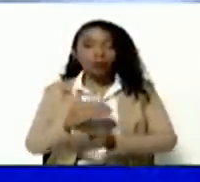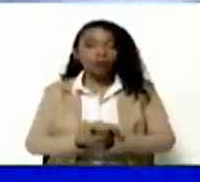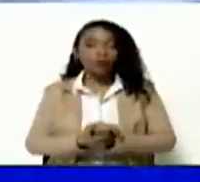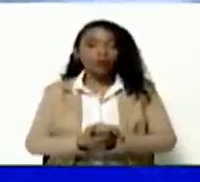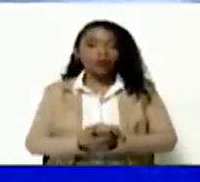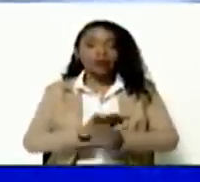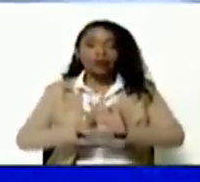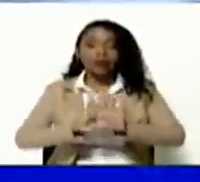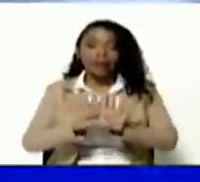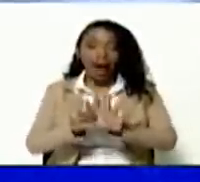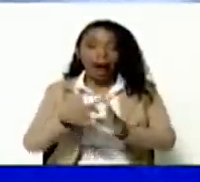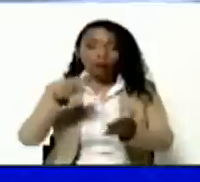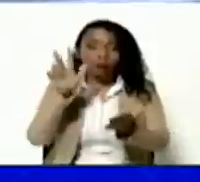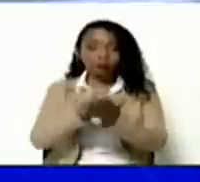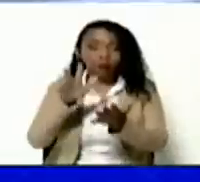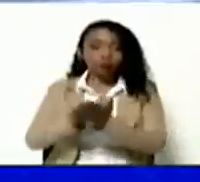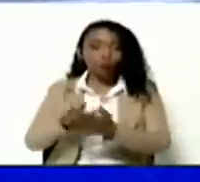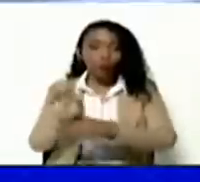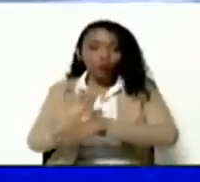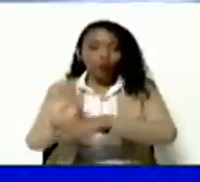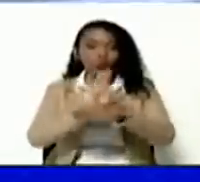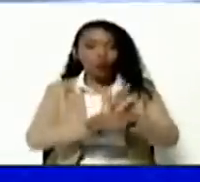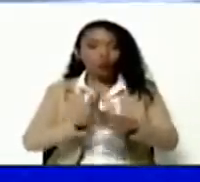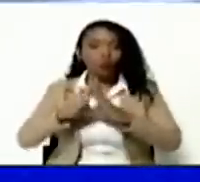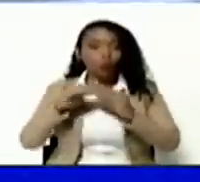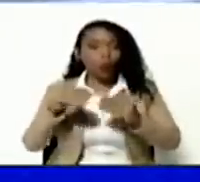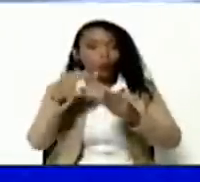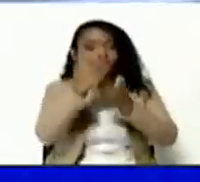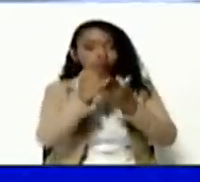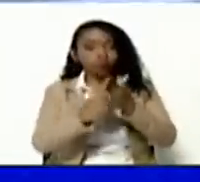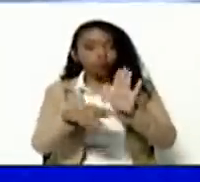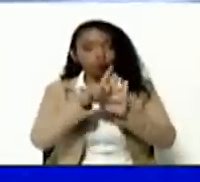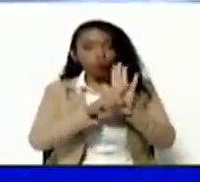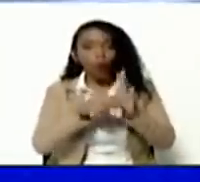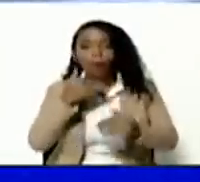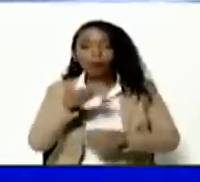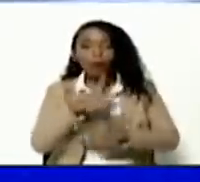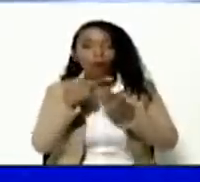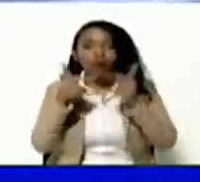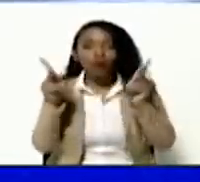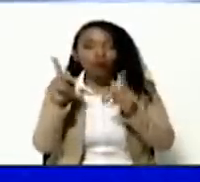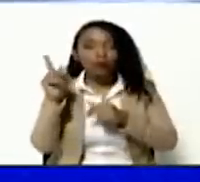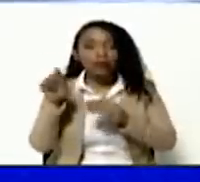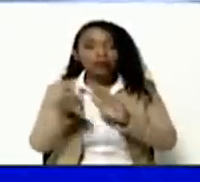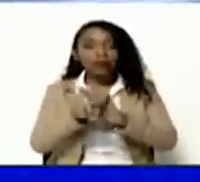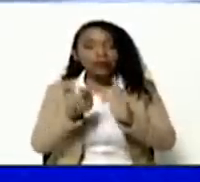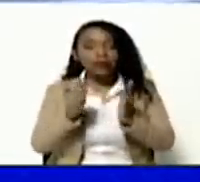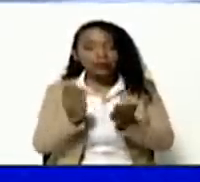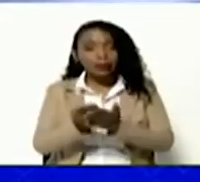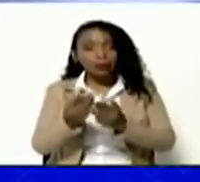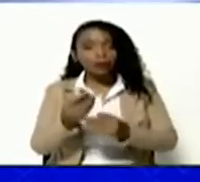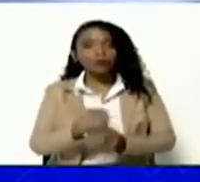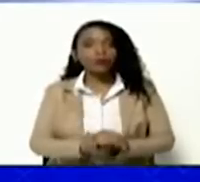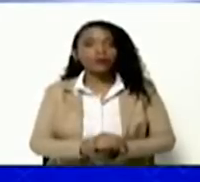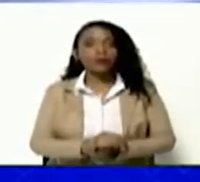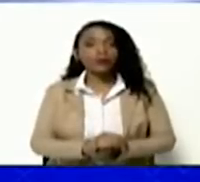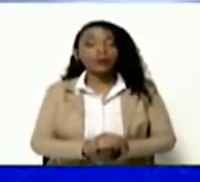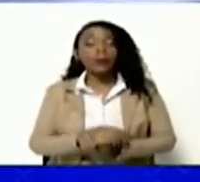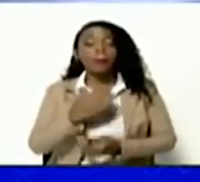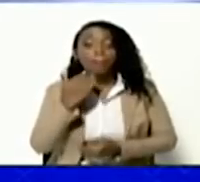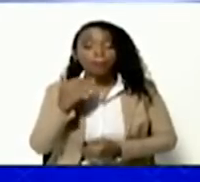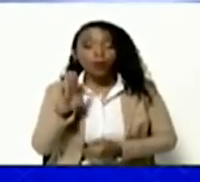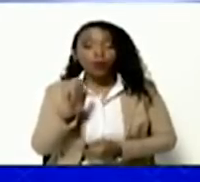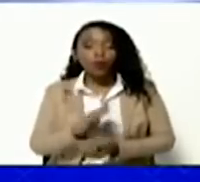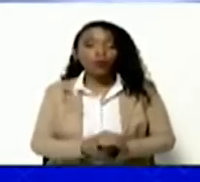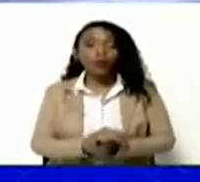ya tiene las patentes y en las próximos días va a ser publicado para que sea conocido a nivel mundial y muy